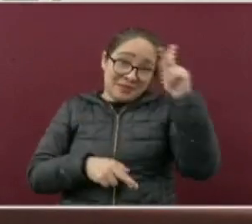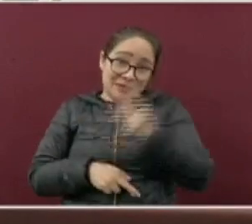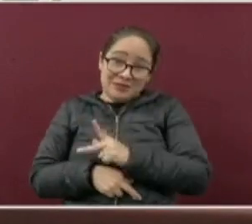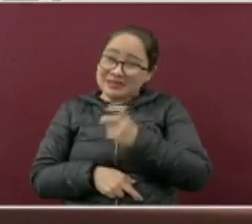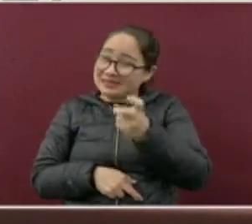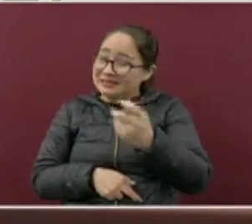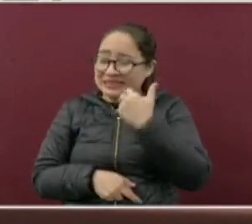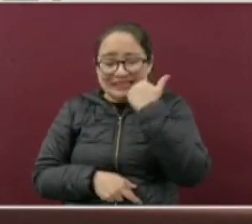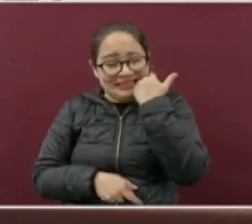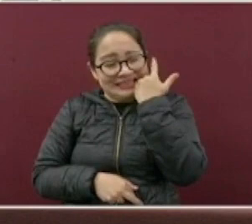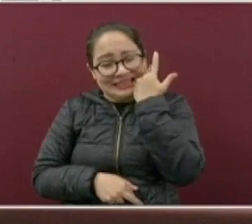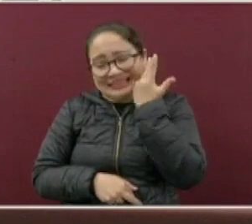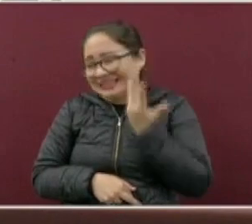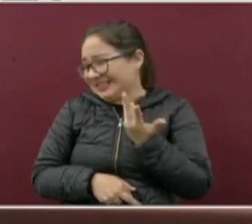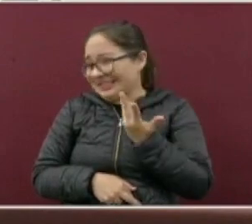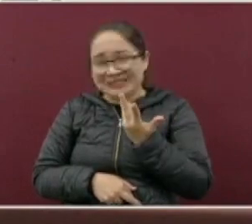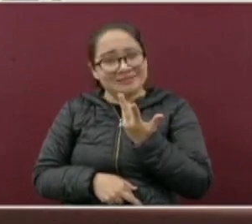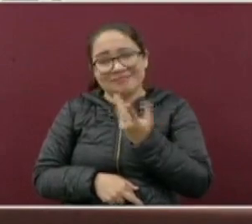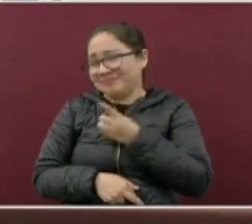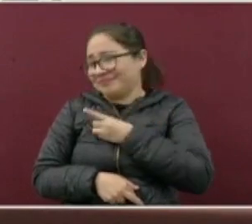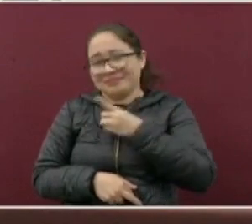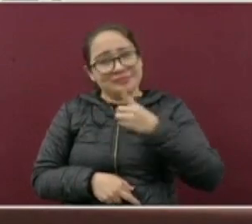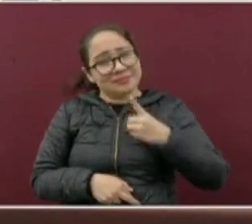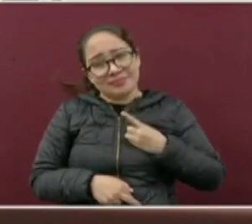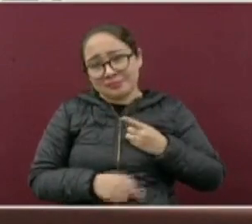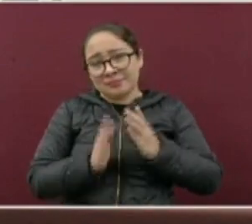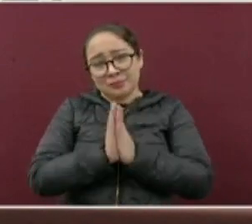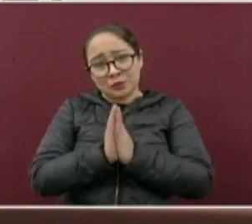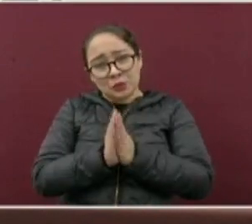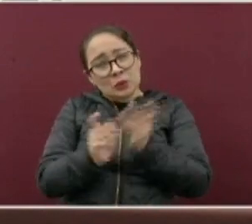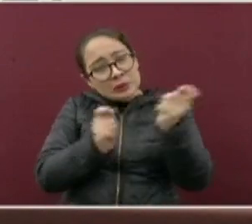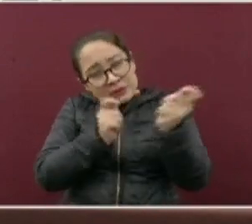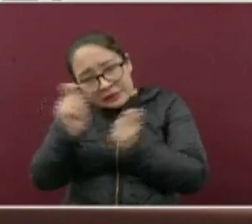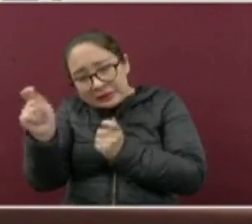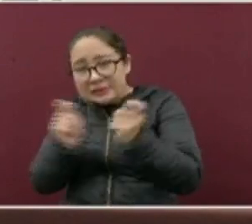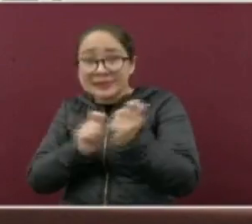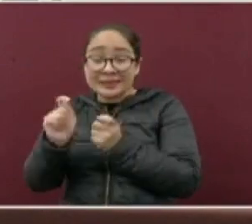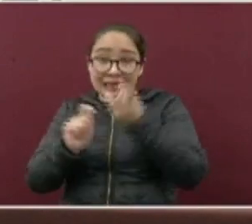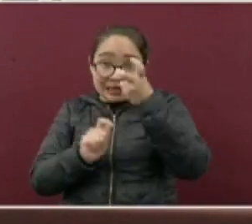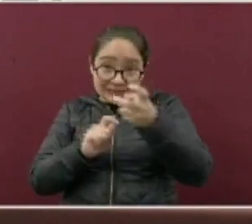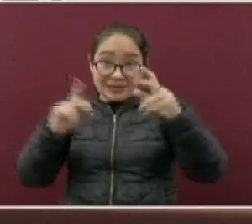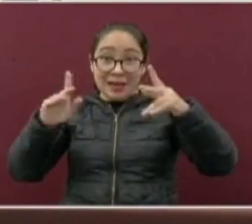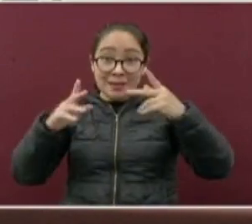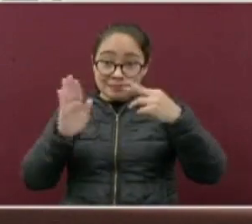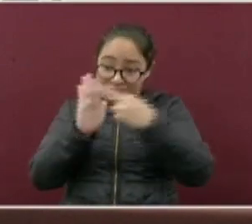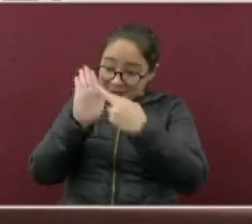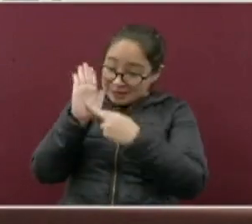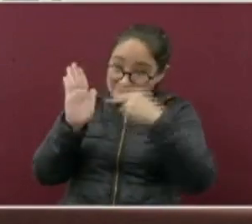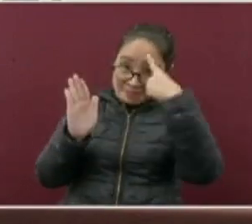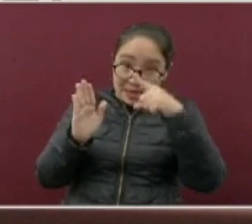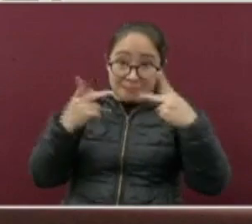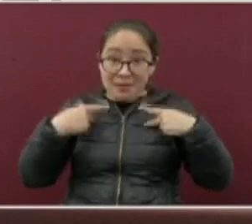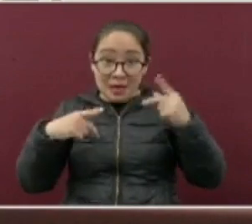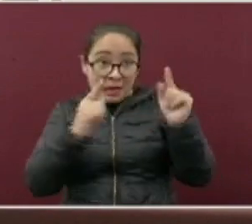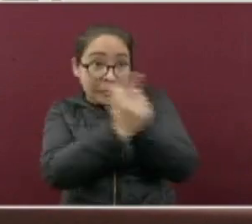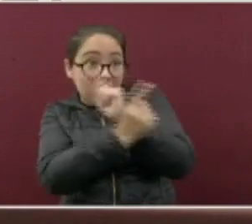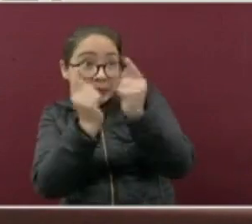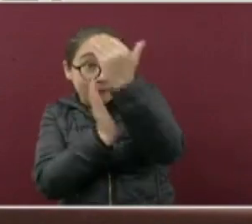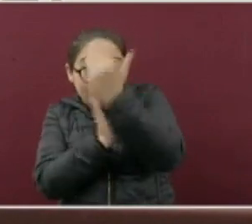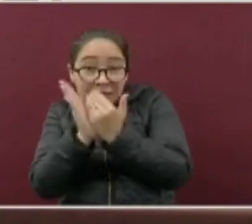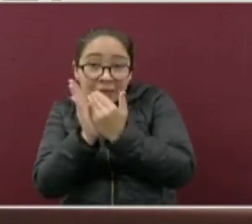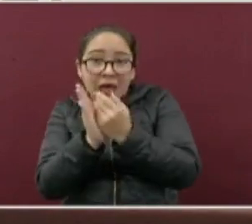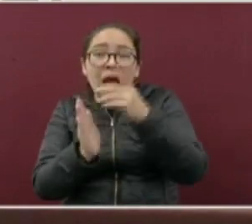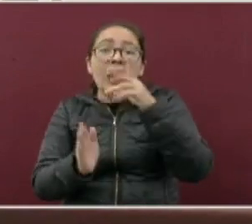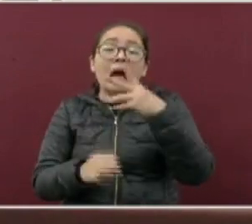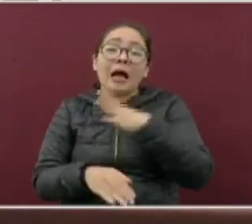queremos y no debemos permitir. Esta reducción de la movilidad corresponde a la segunda alerta